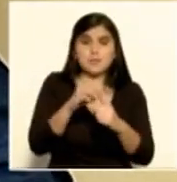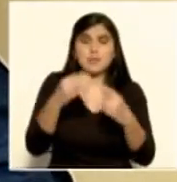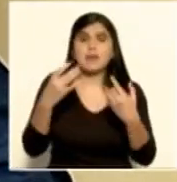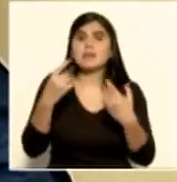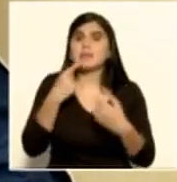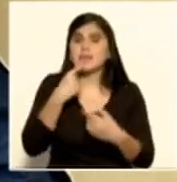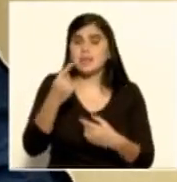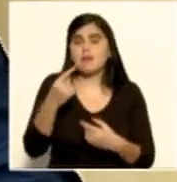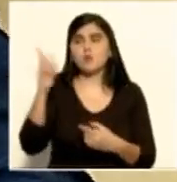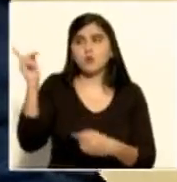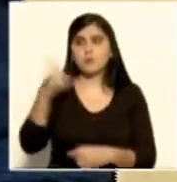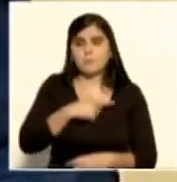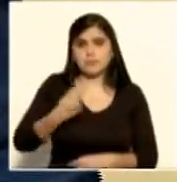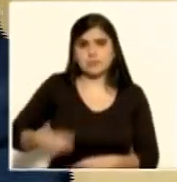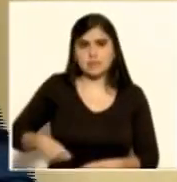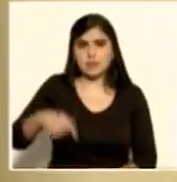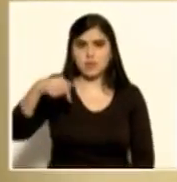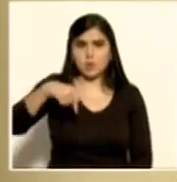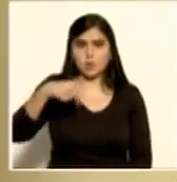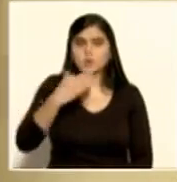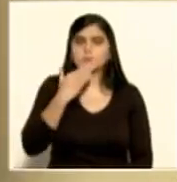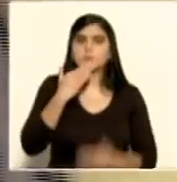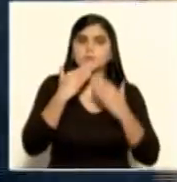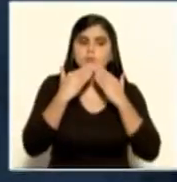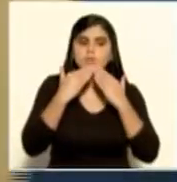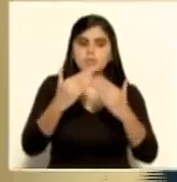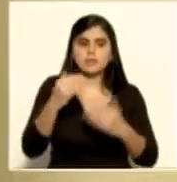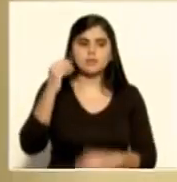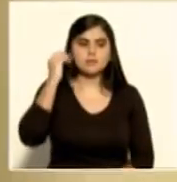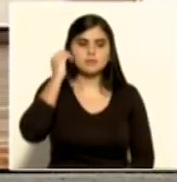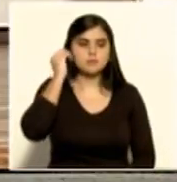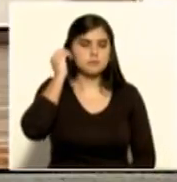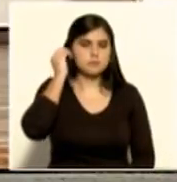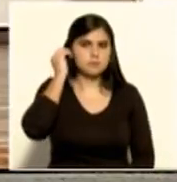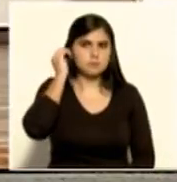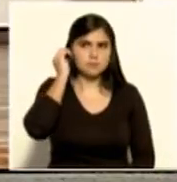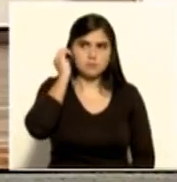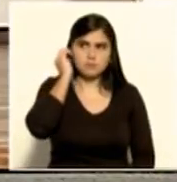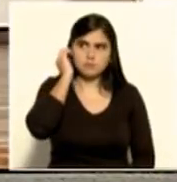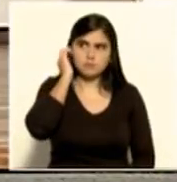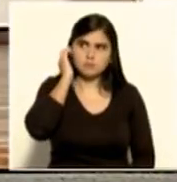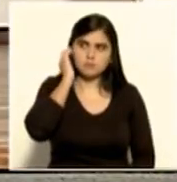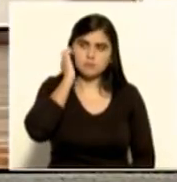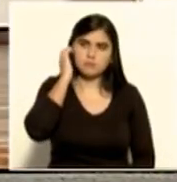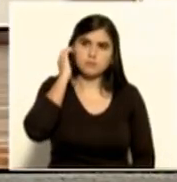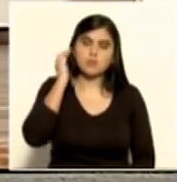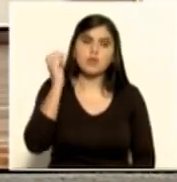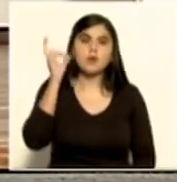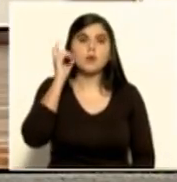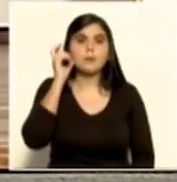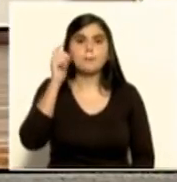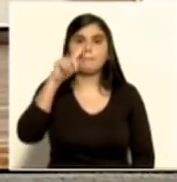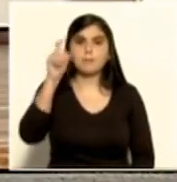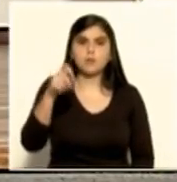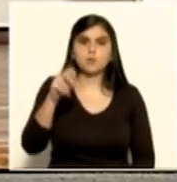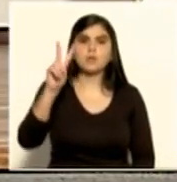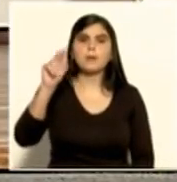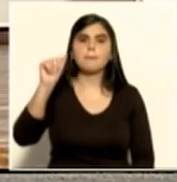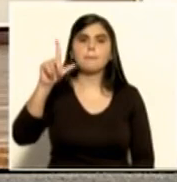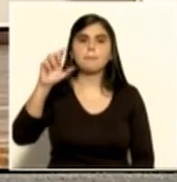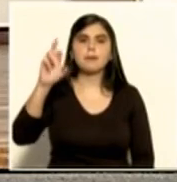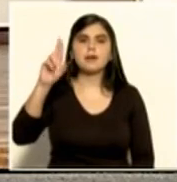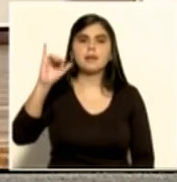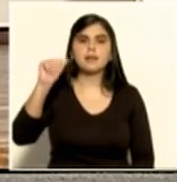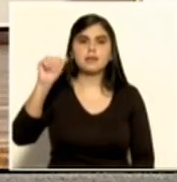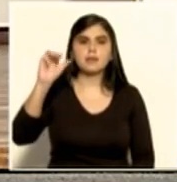señor presidente hoy. Muchas gracias. Escuchamos la pregunta de Valeria Martínez de Noticias Colombia y